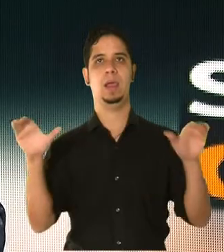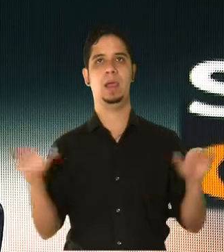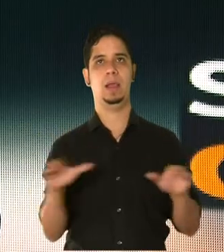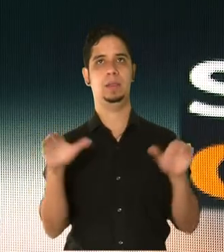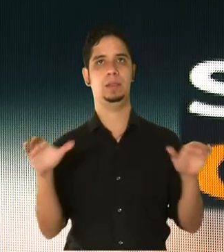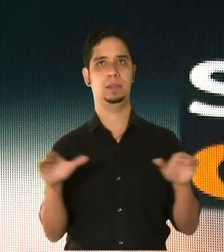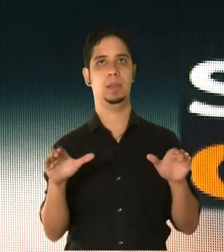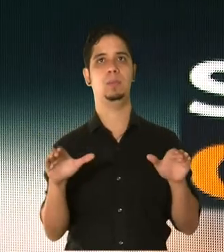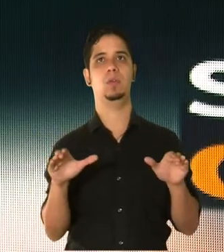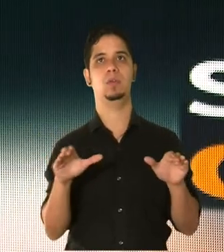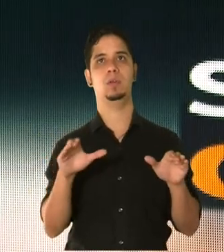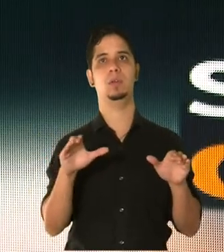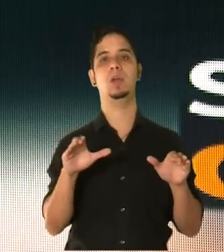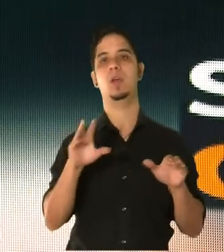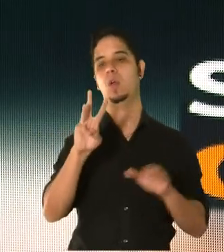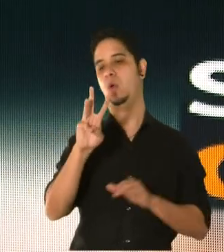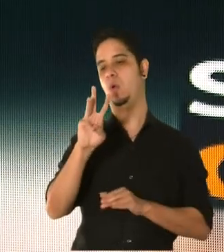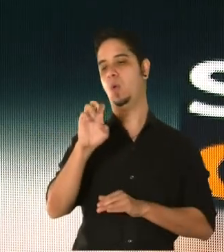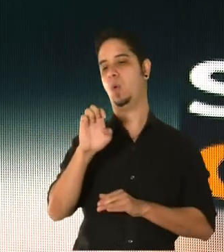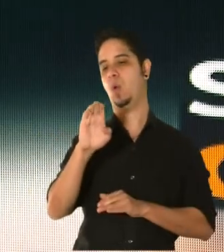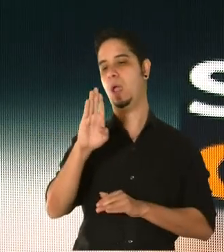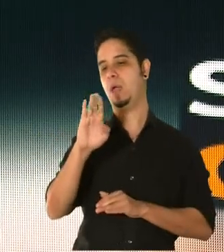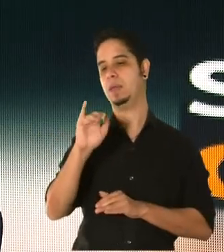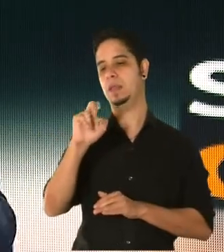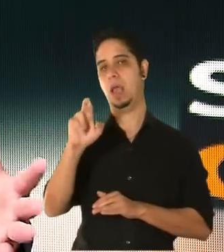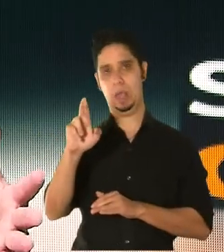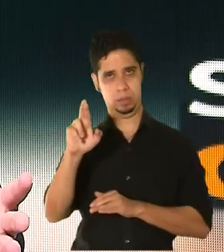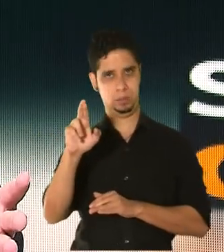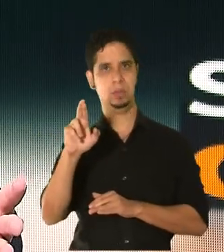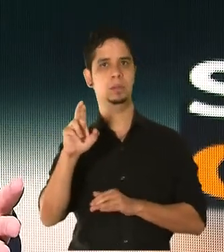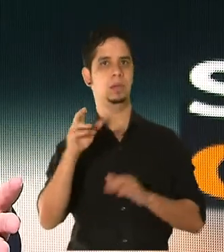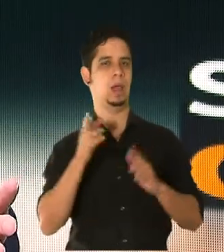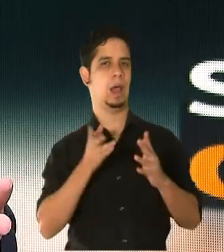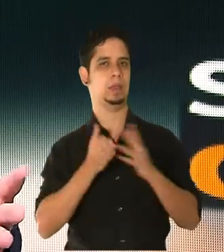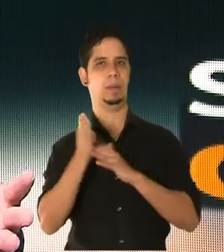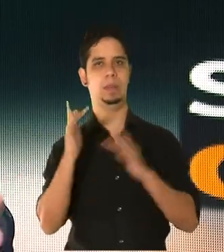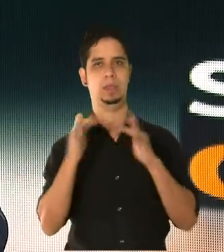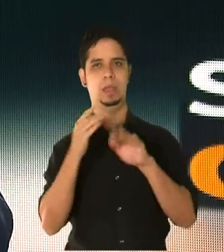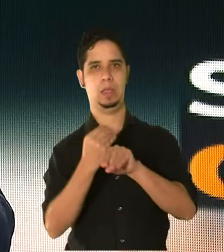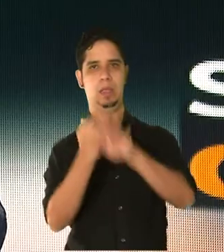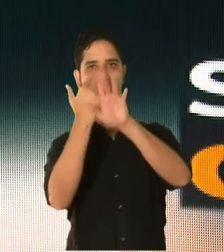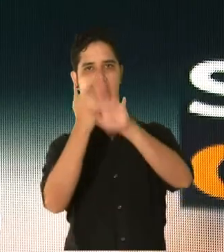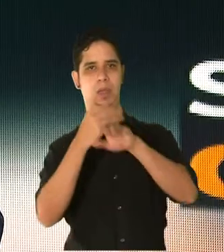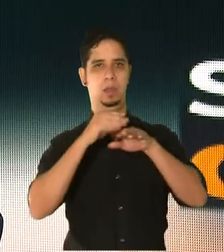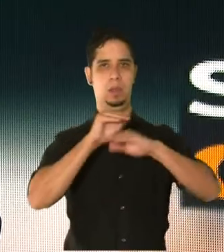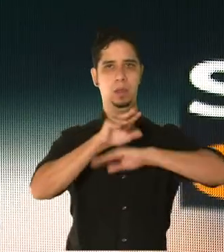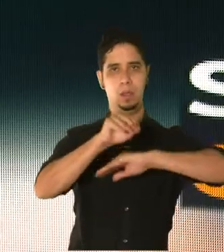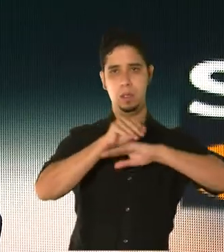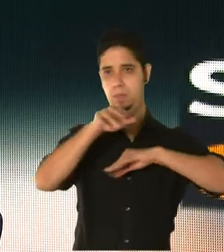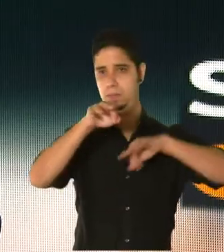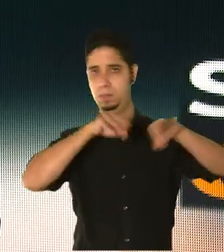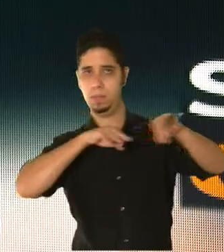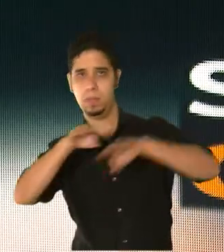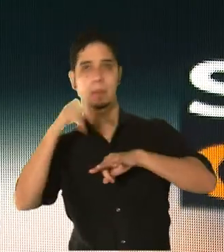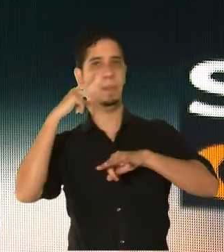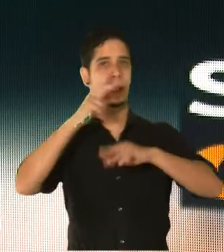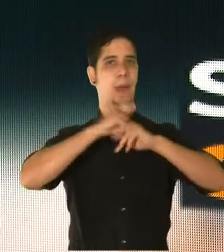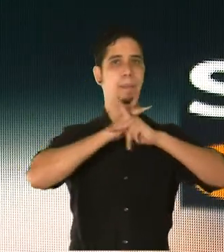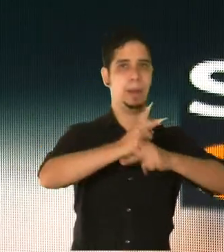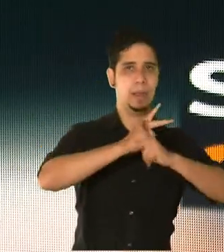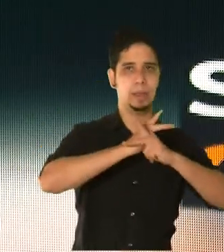el perfecto español webinar de diferentes renglones de orientación y capacitación tanto de xviii como de préstamo de